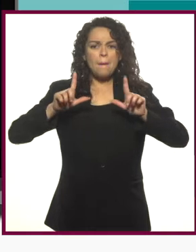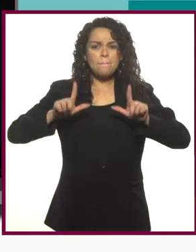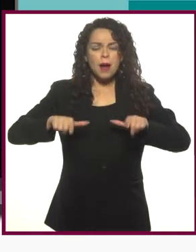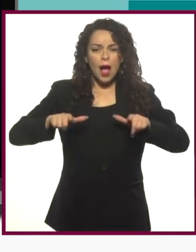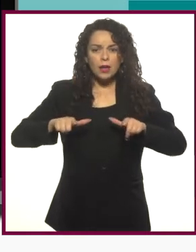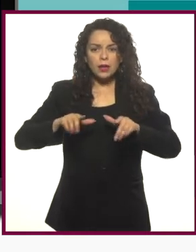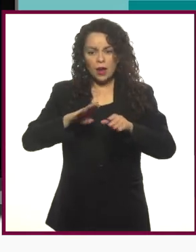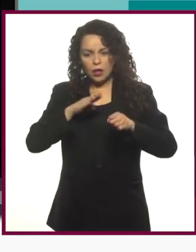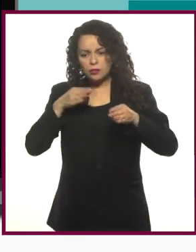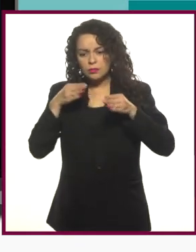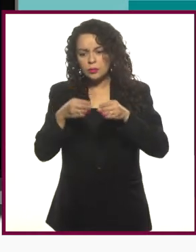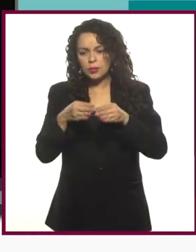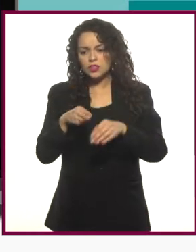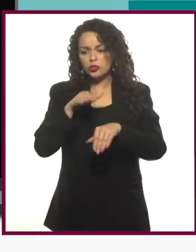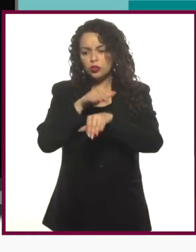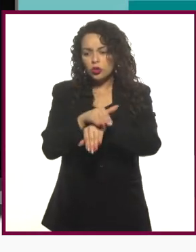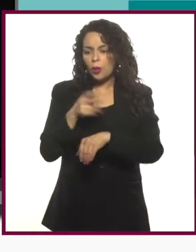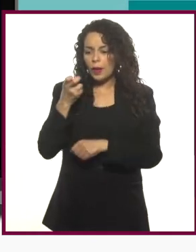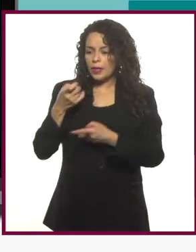muchas páginas dedicadas al